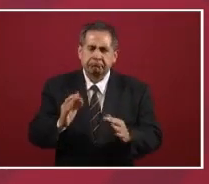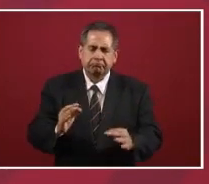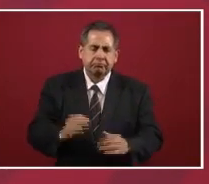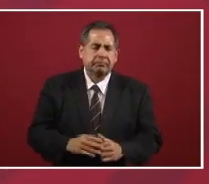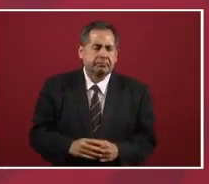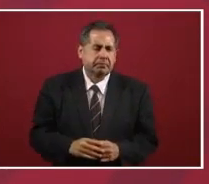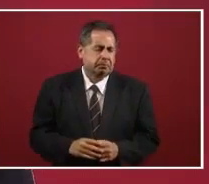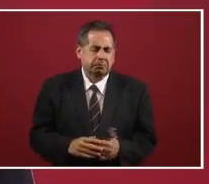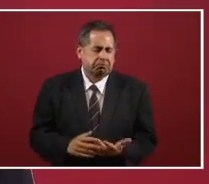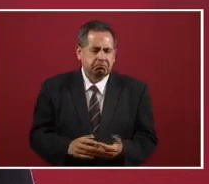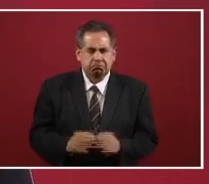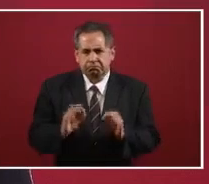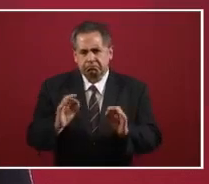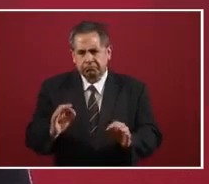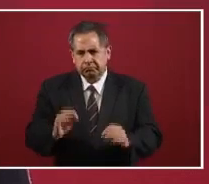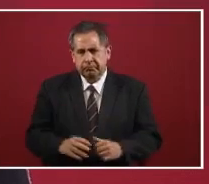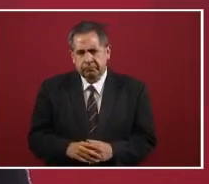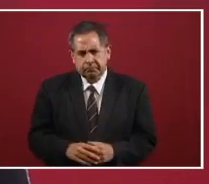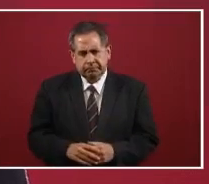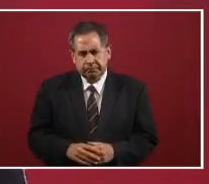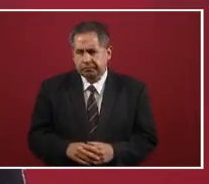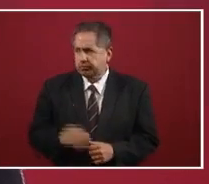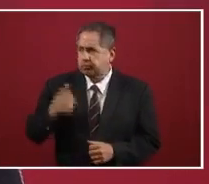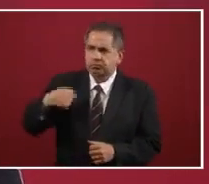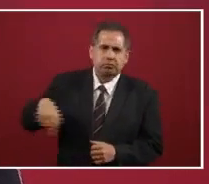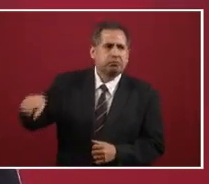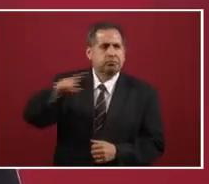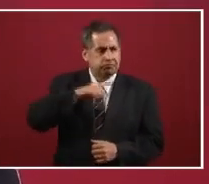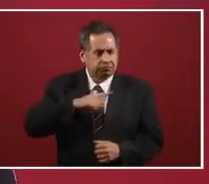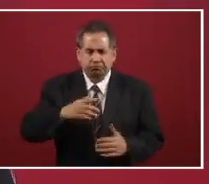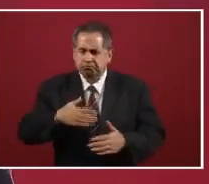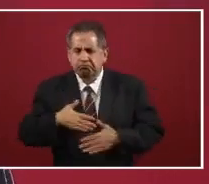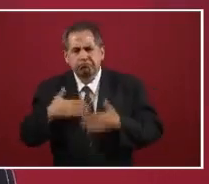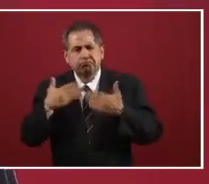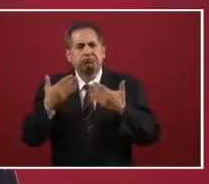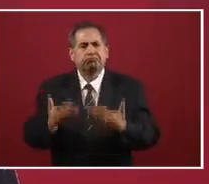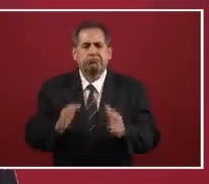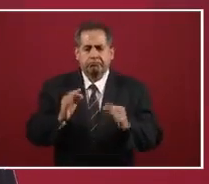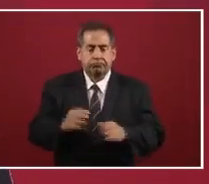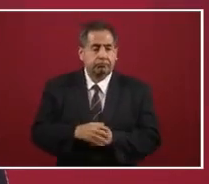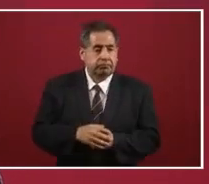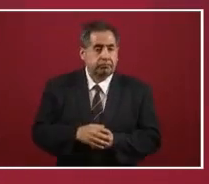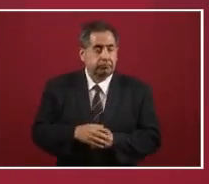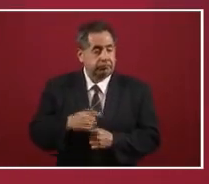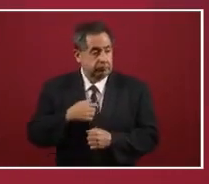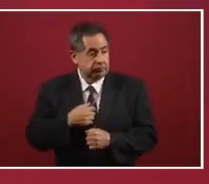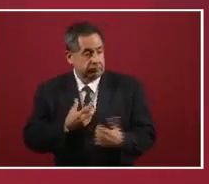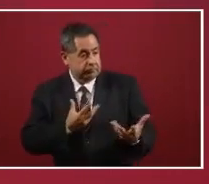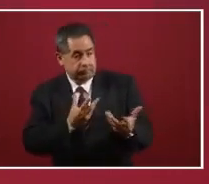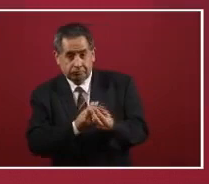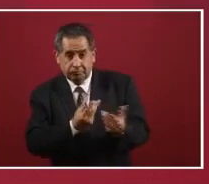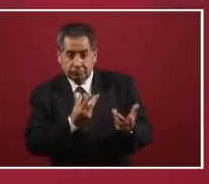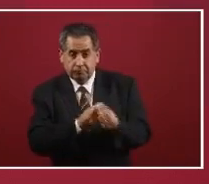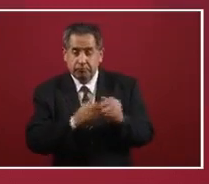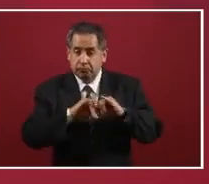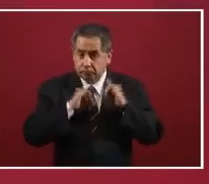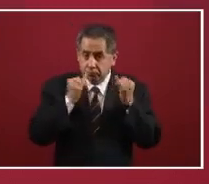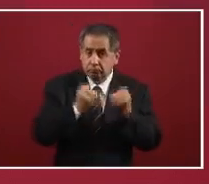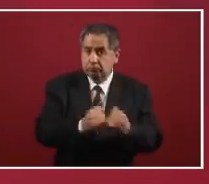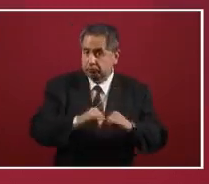En general hay confianza, me he estado reuniendo con empresarios,